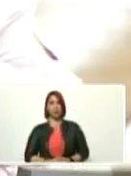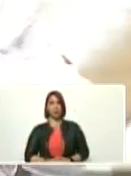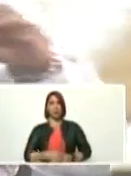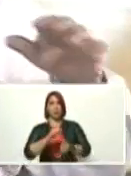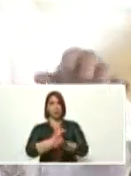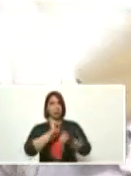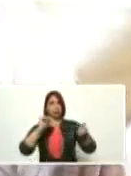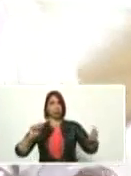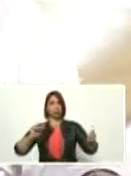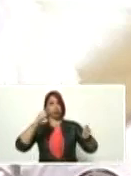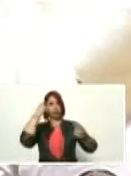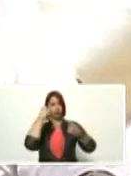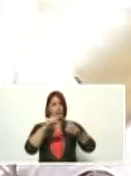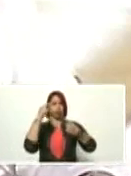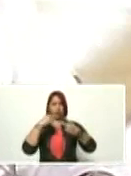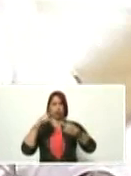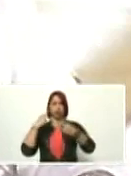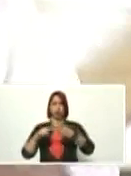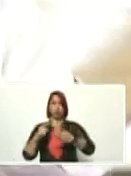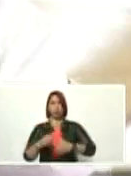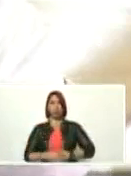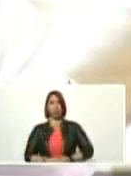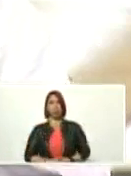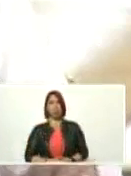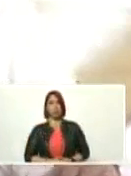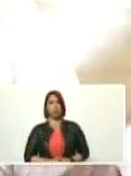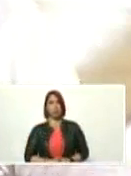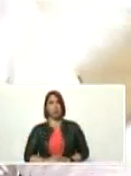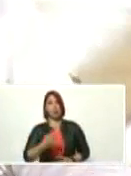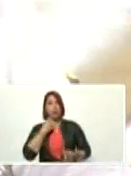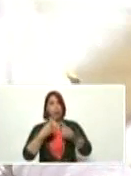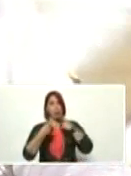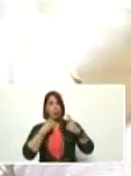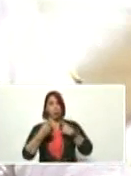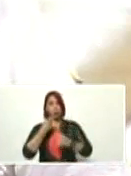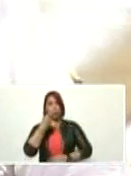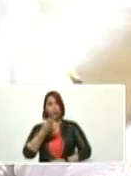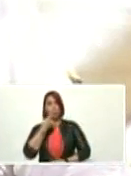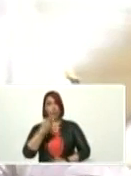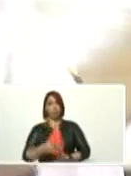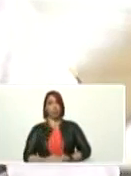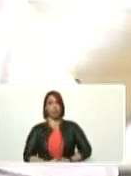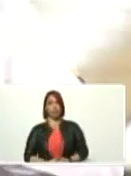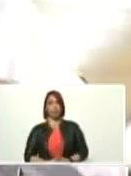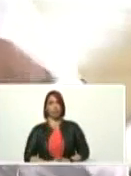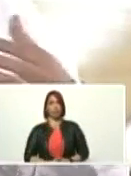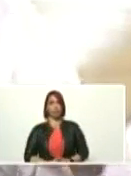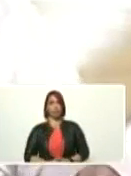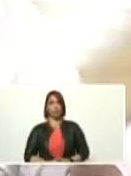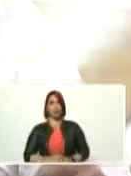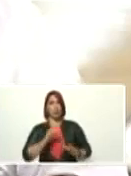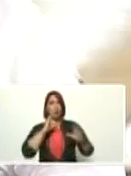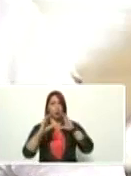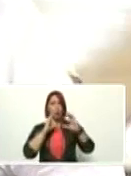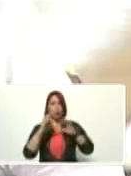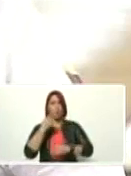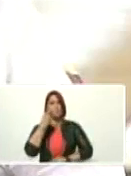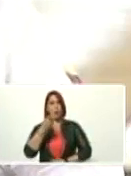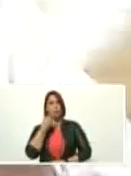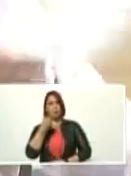rompió los paradigmas del discurso político, de la comunicación